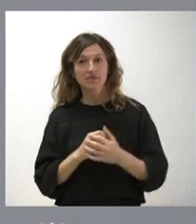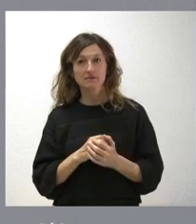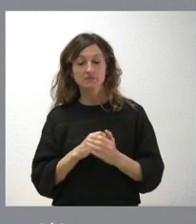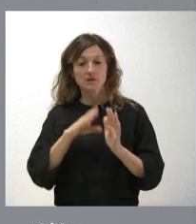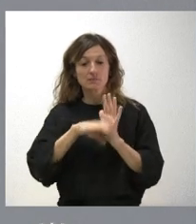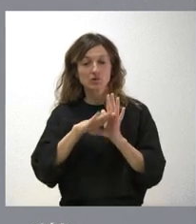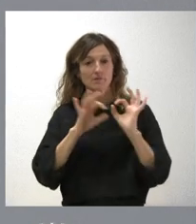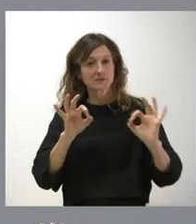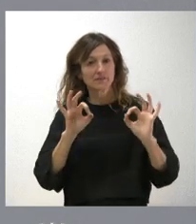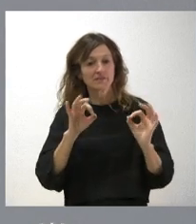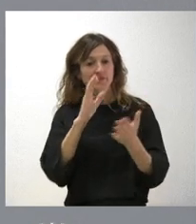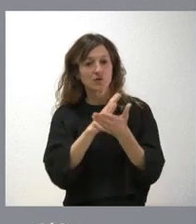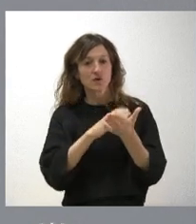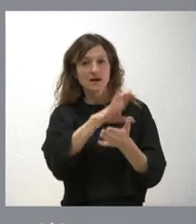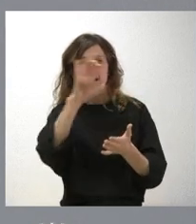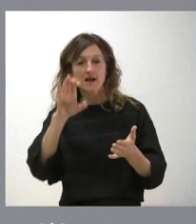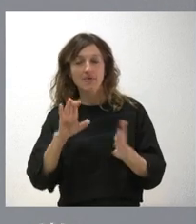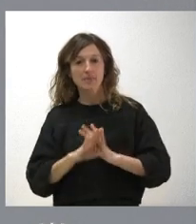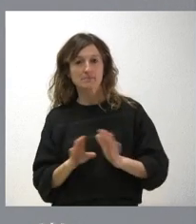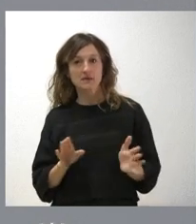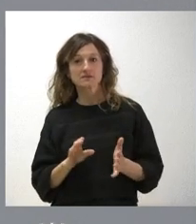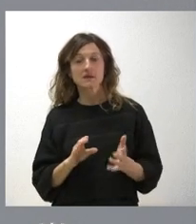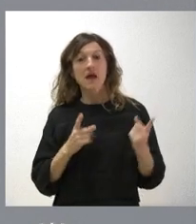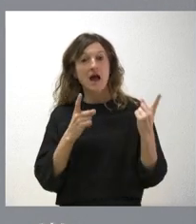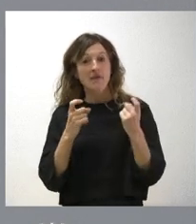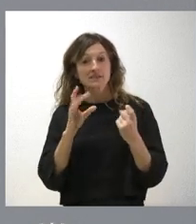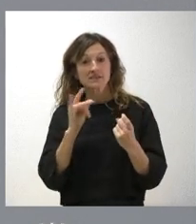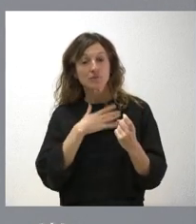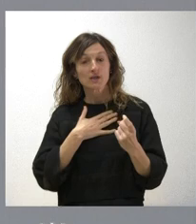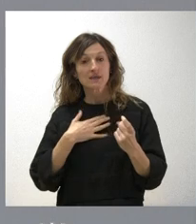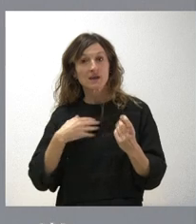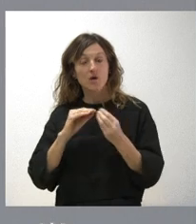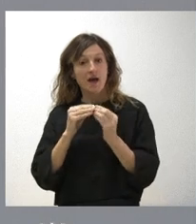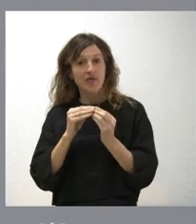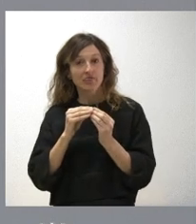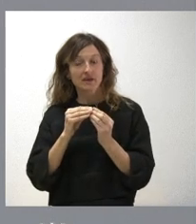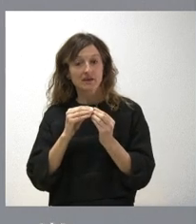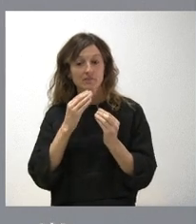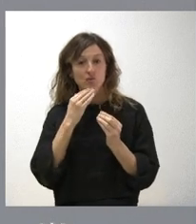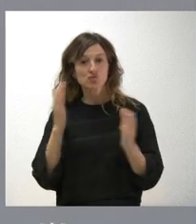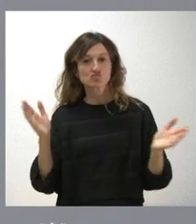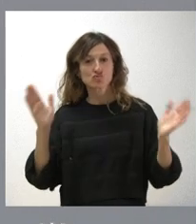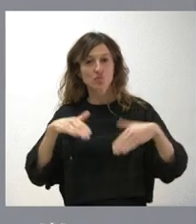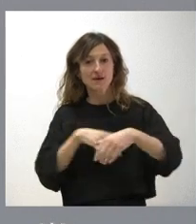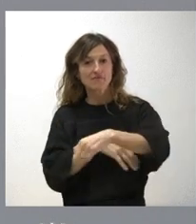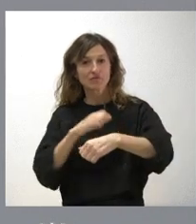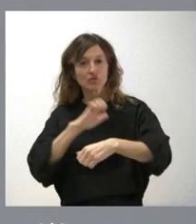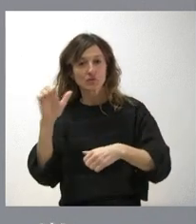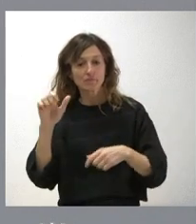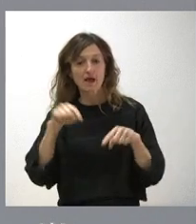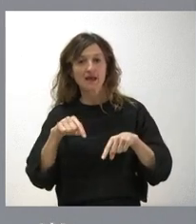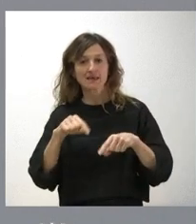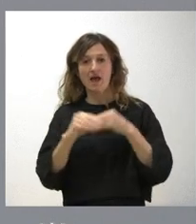específico por parte de cada comunidad Autónoma sí sí que es necesaria si lo que queremos es desarrollar estas actuaciones que no figuran en los fondos europeos que es lo que aquí